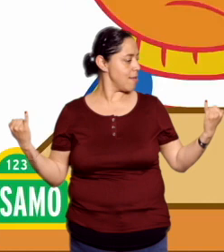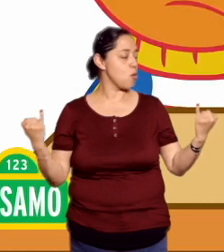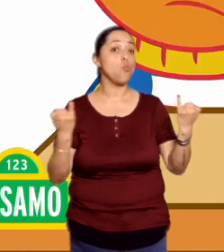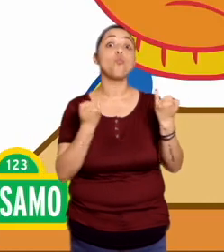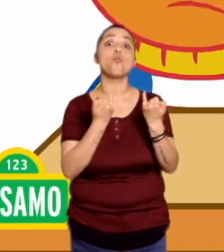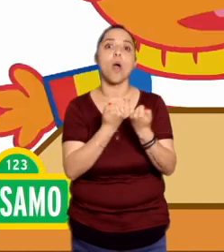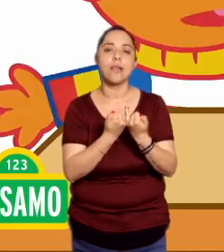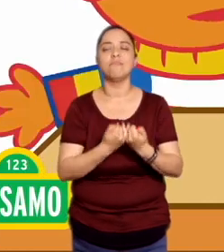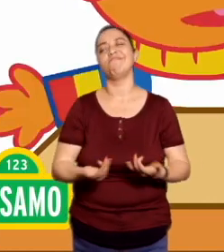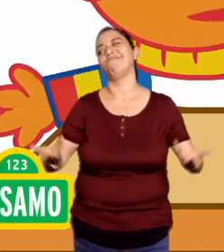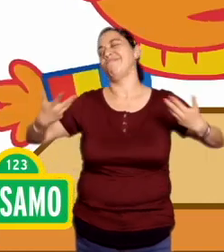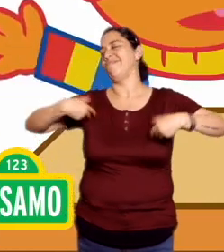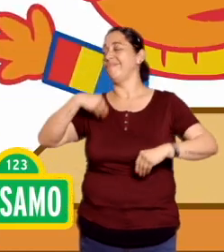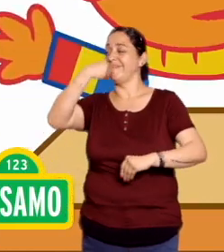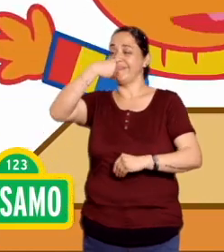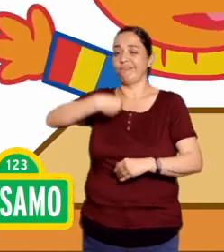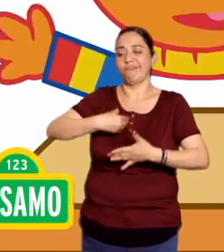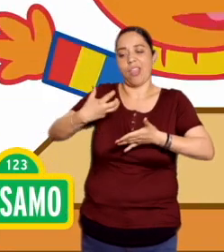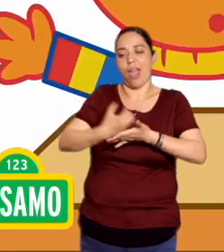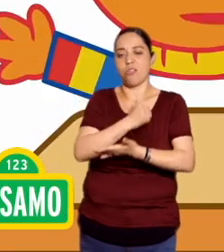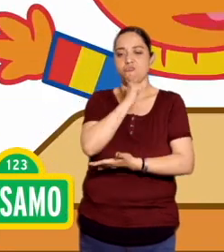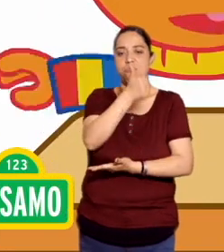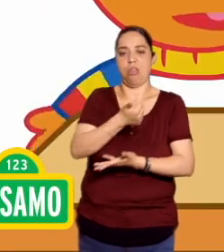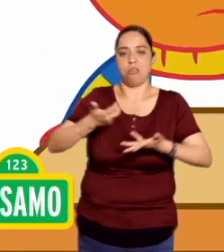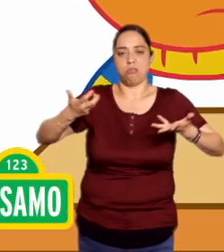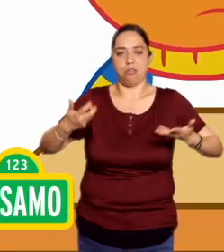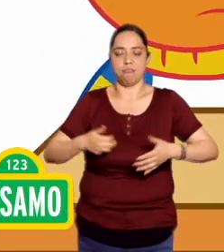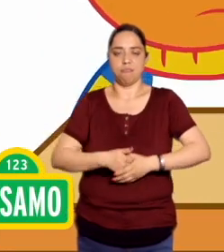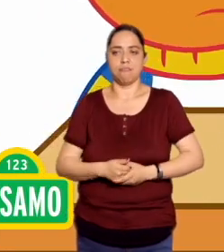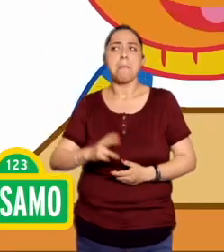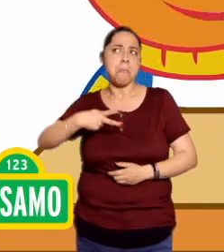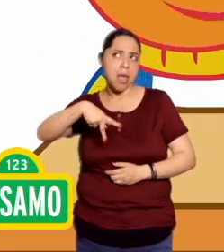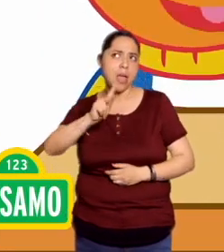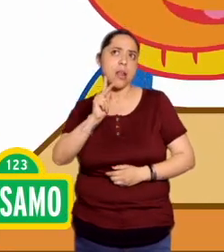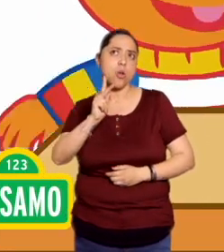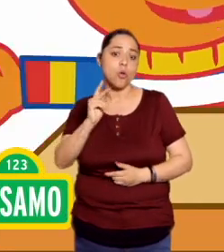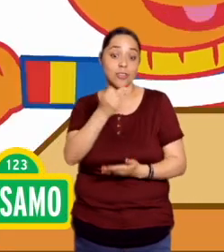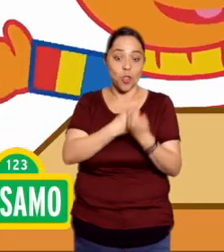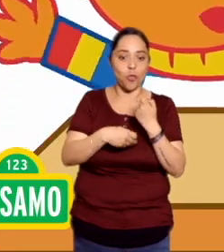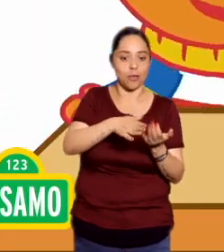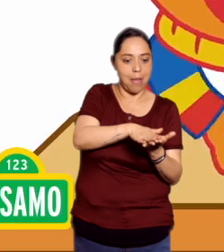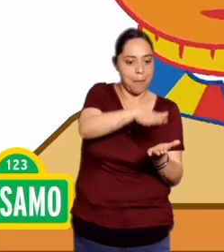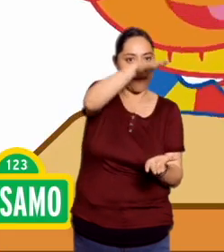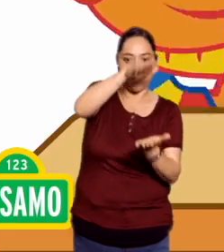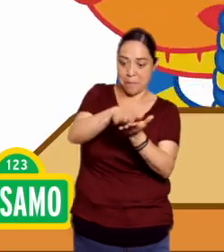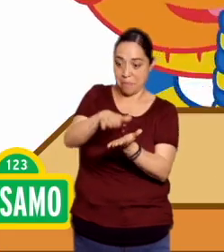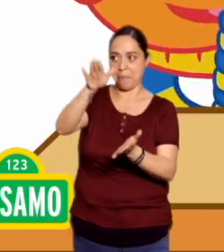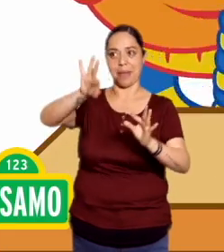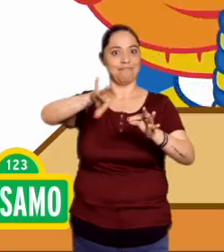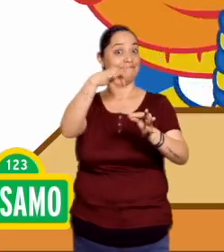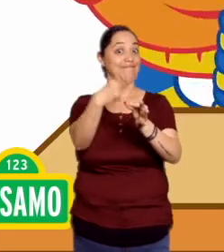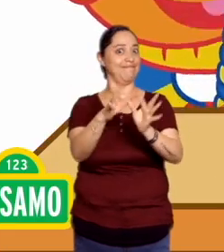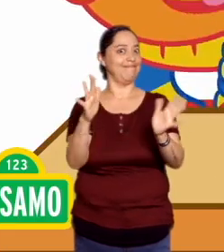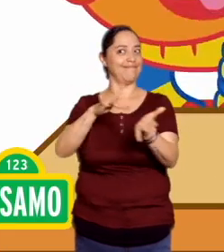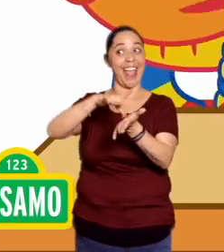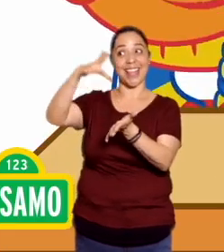que es un empate. ¡Uy, qué mal! Ninguno de los dos ganó el juego. Pero al menos todas las camisas